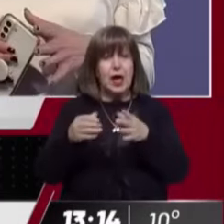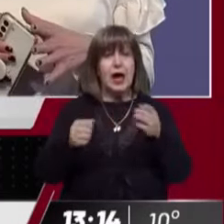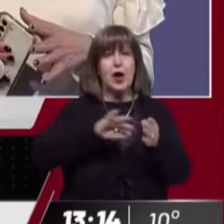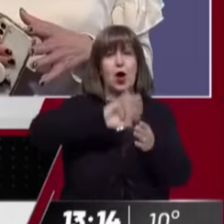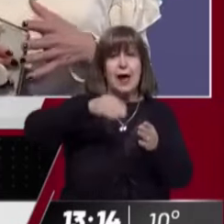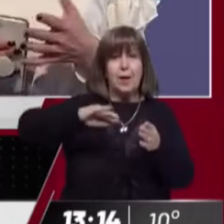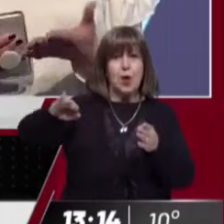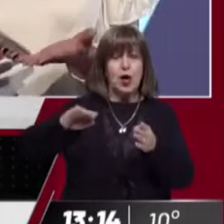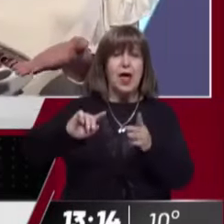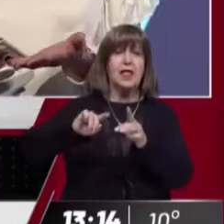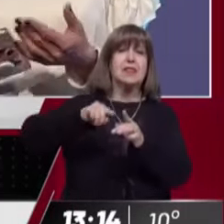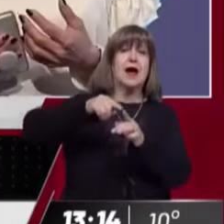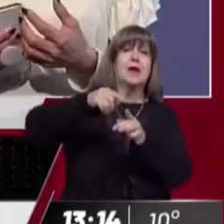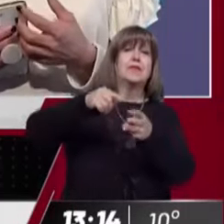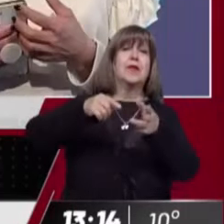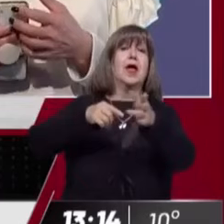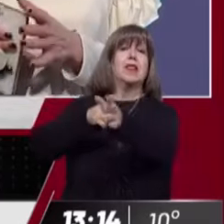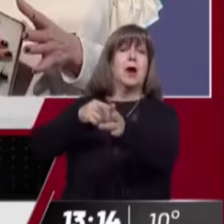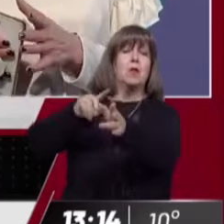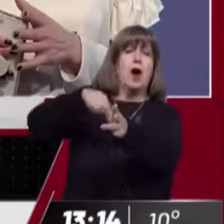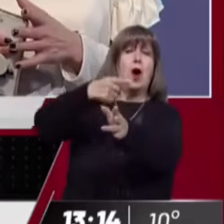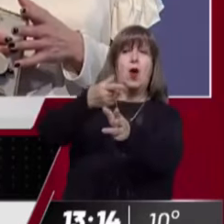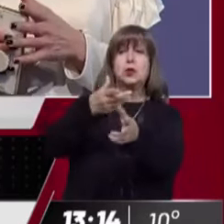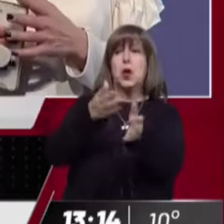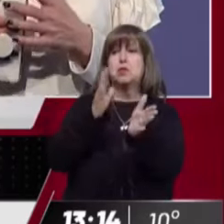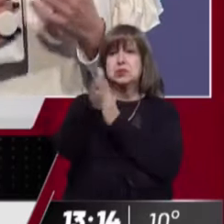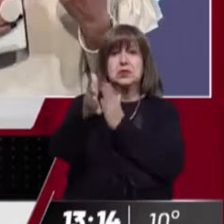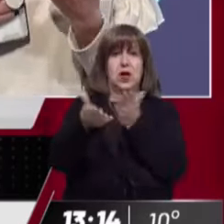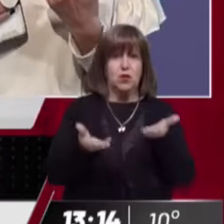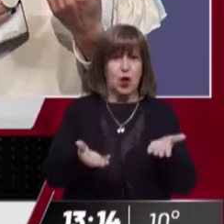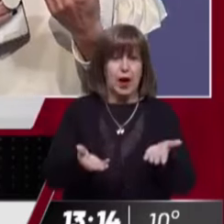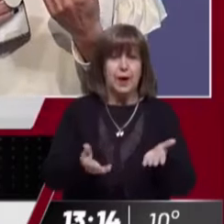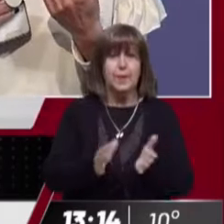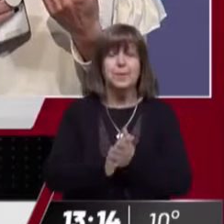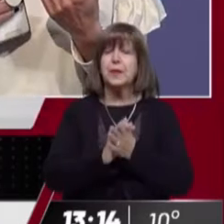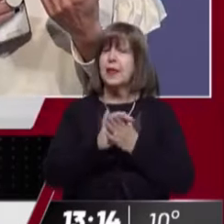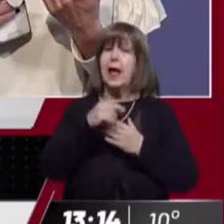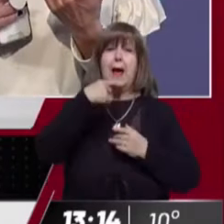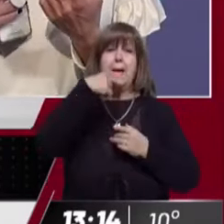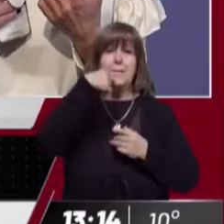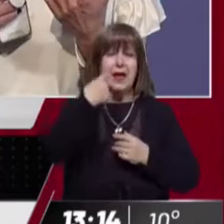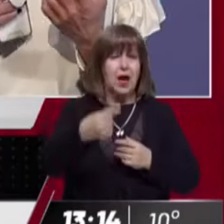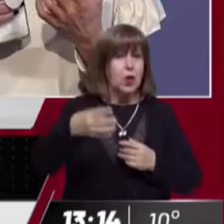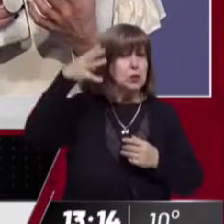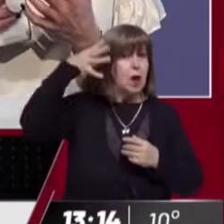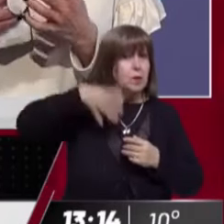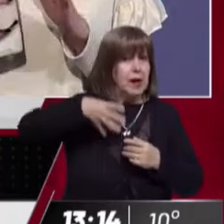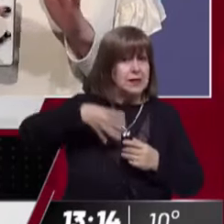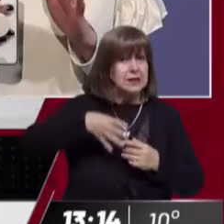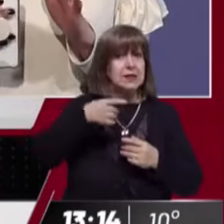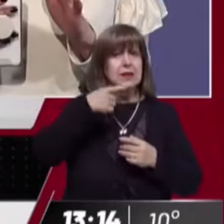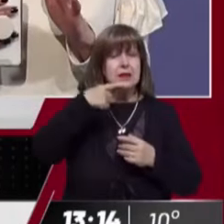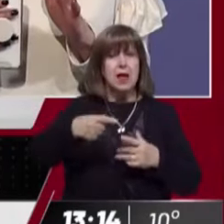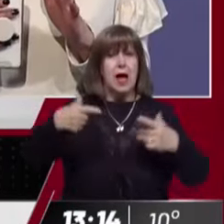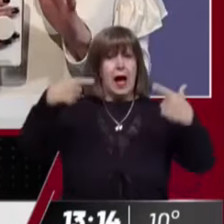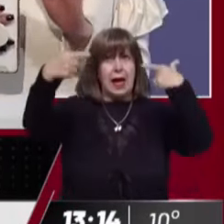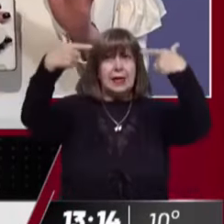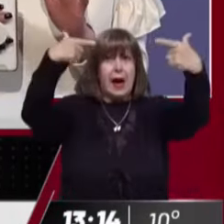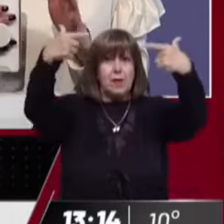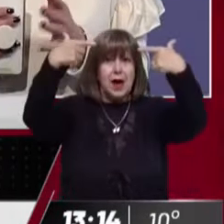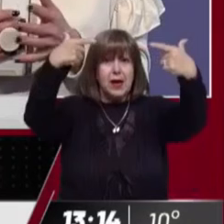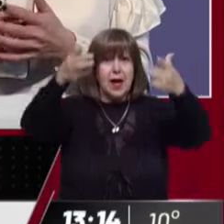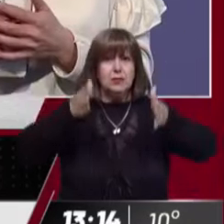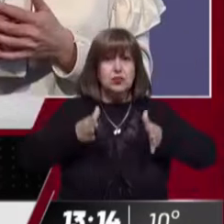meter en aprietos, pero como sos de la zona, por ahí sabes, ¿en algún punto hay cámaras de seguridad o no? Ni